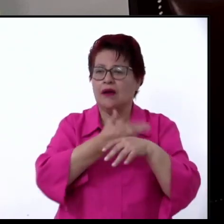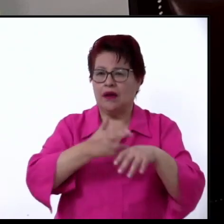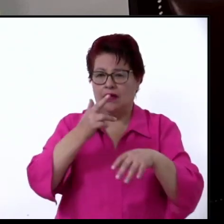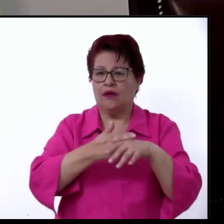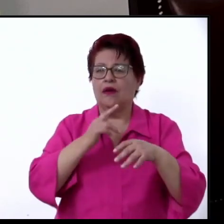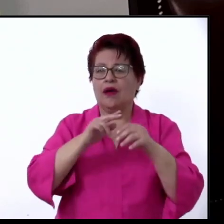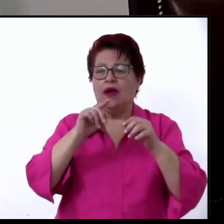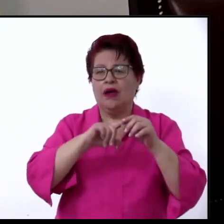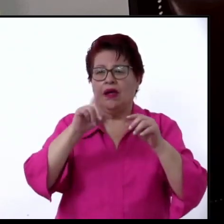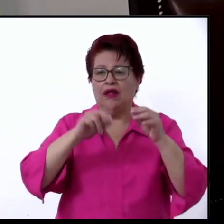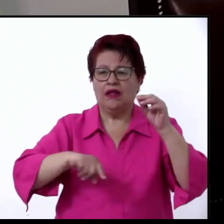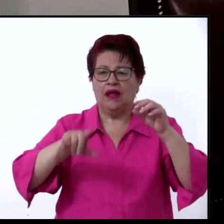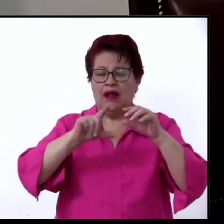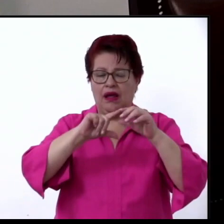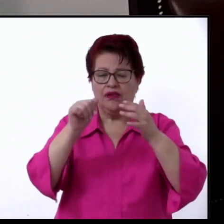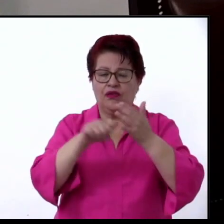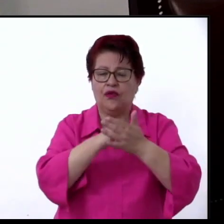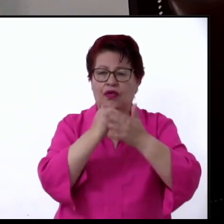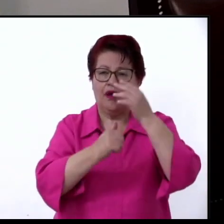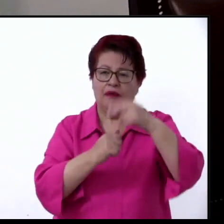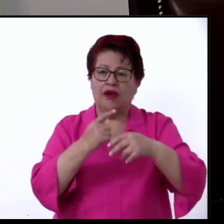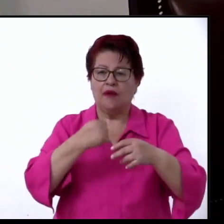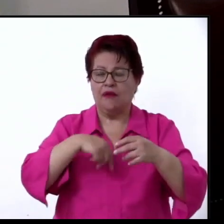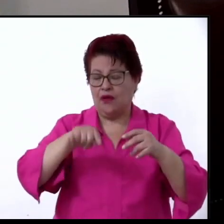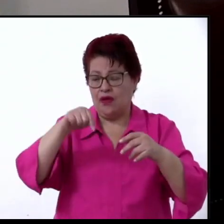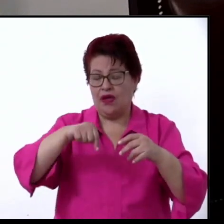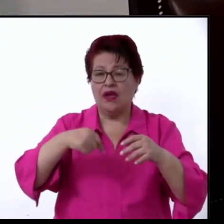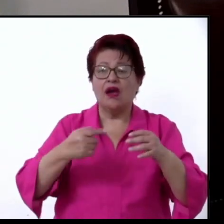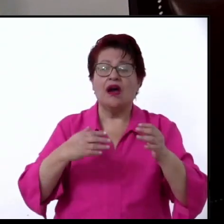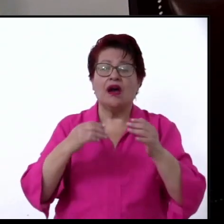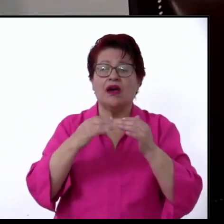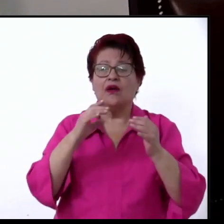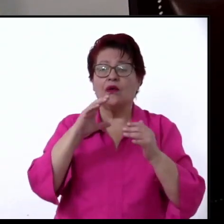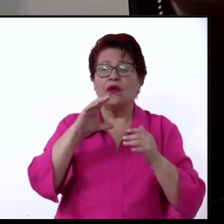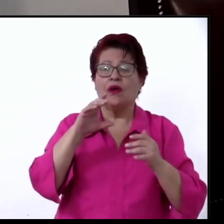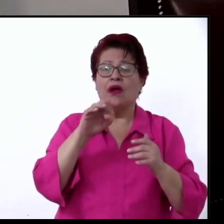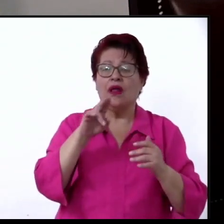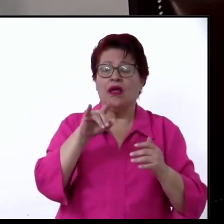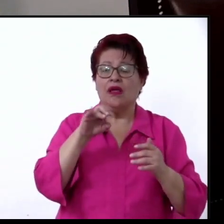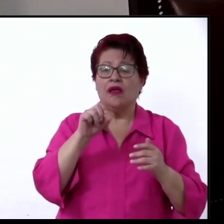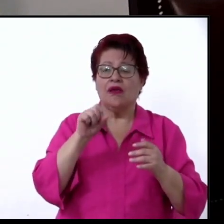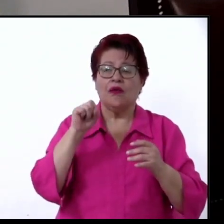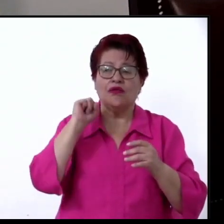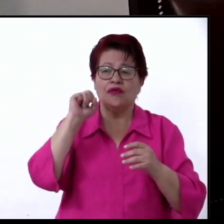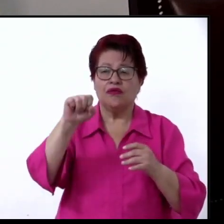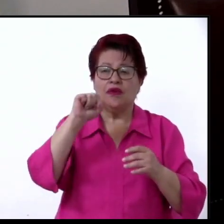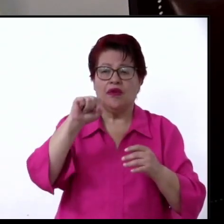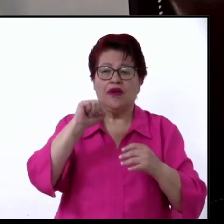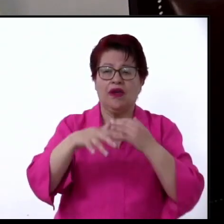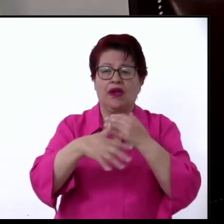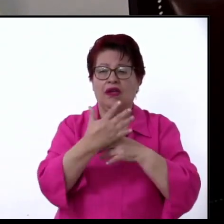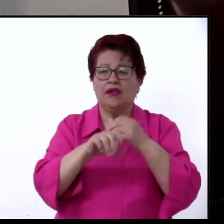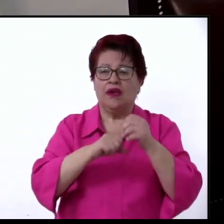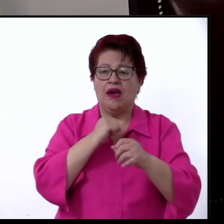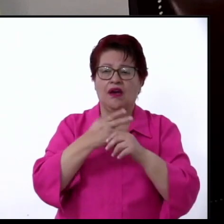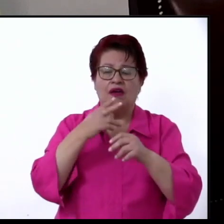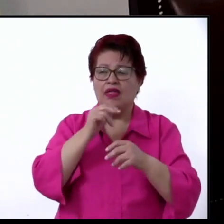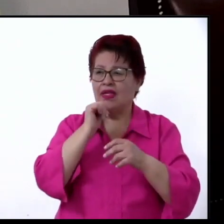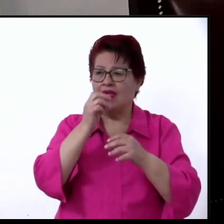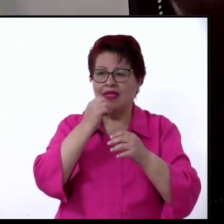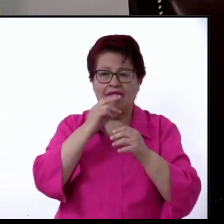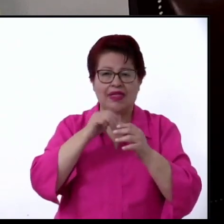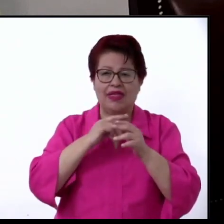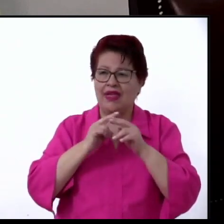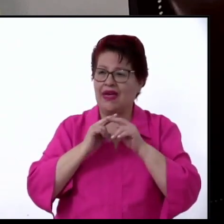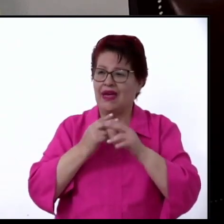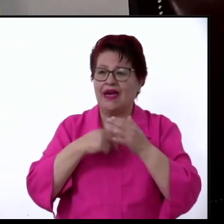a nivel de la Ciudad de México. En cambio, aquí tenemos una crisis con el sindicato que en 15 años no se había visto que le